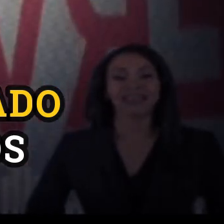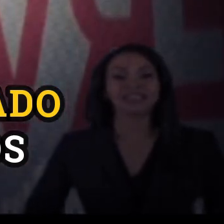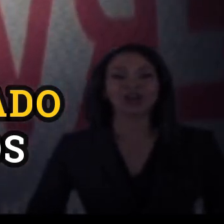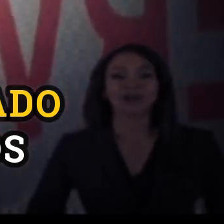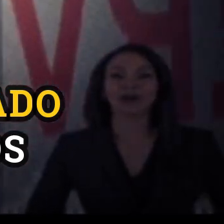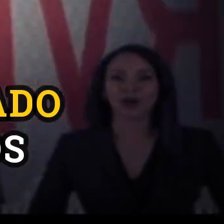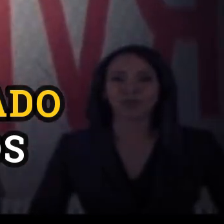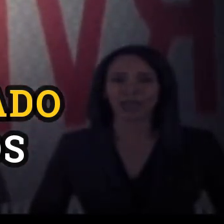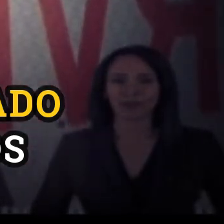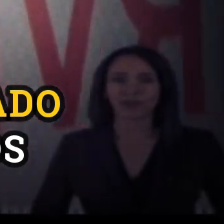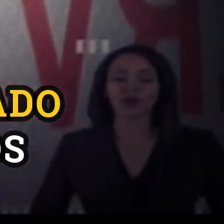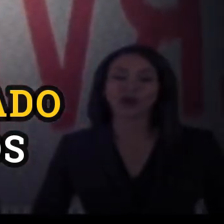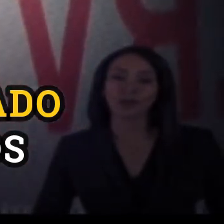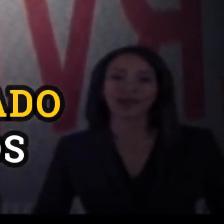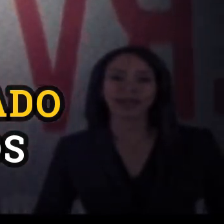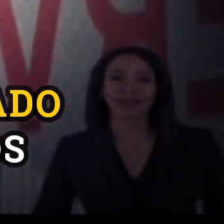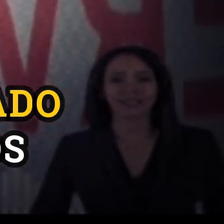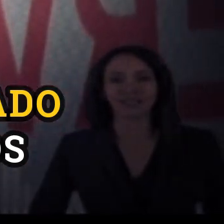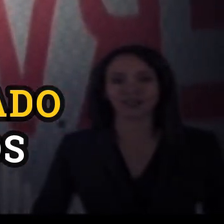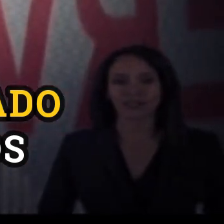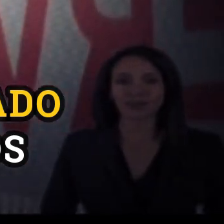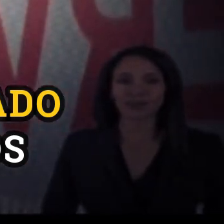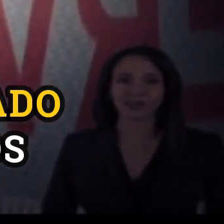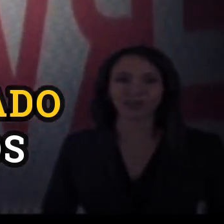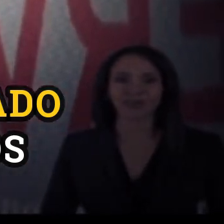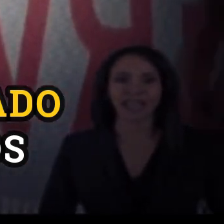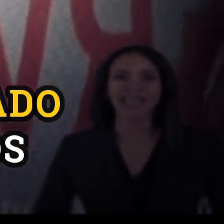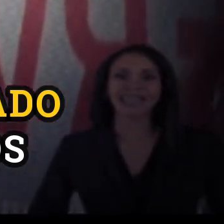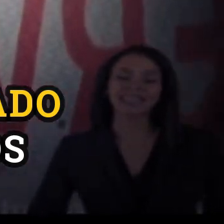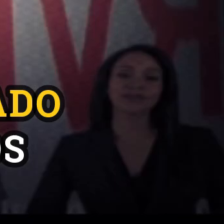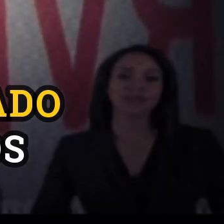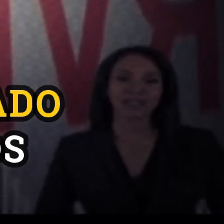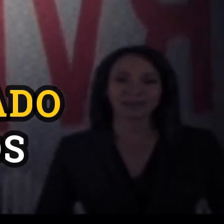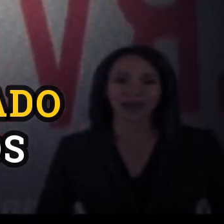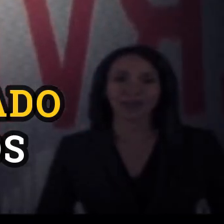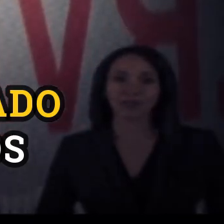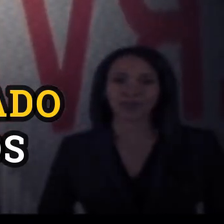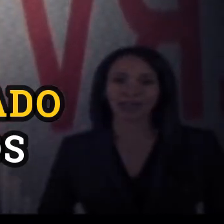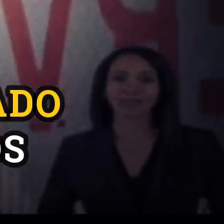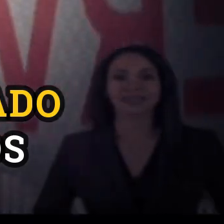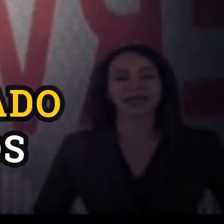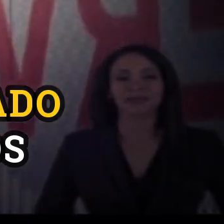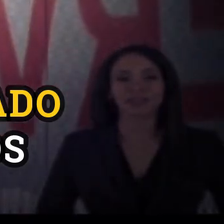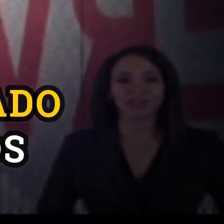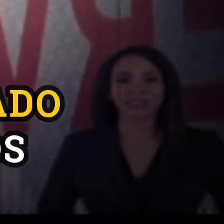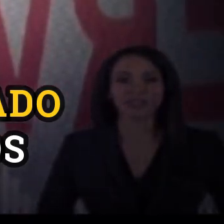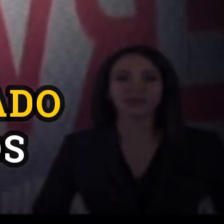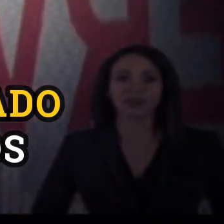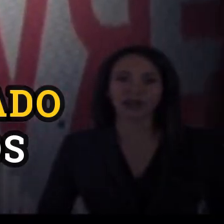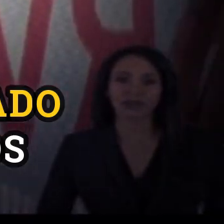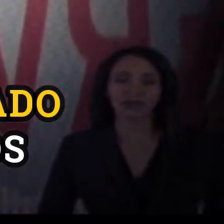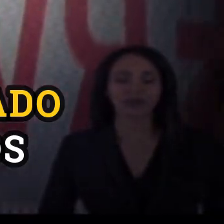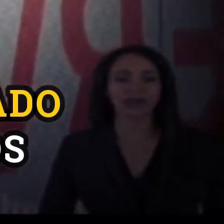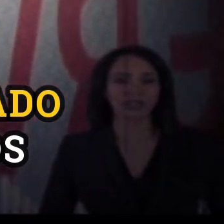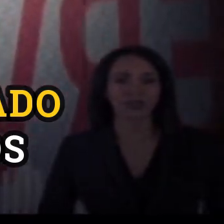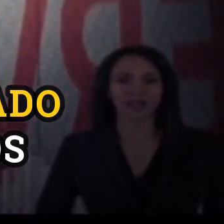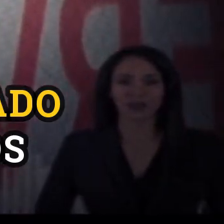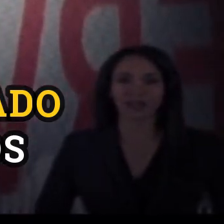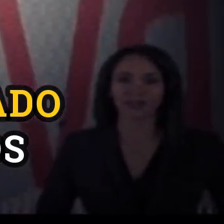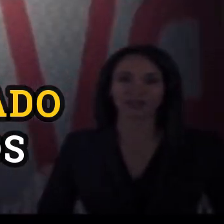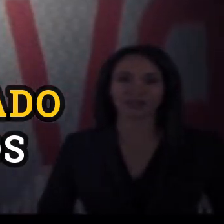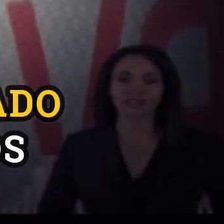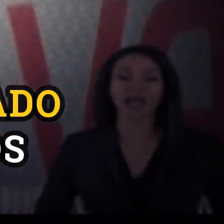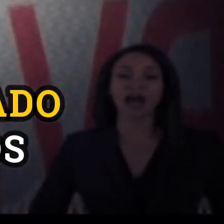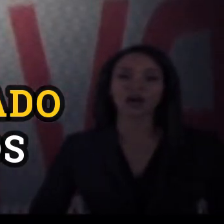privados para que puedan atenderse ellos y su familia así que escuchemos lo que dicen cómo nos atendemos como cualquier